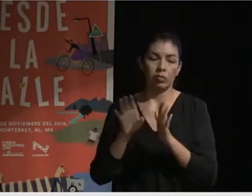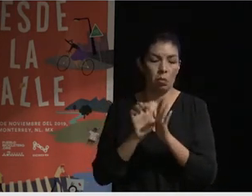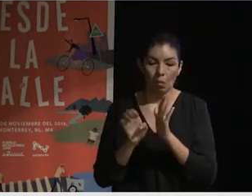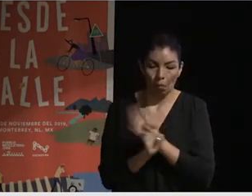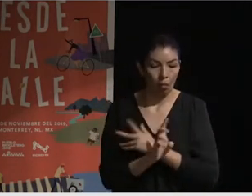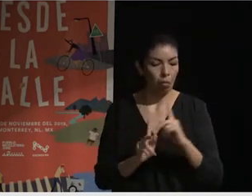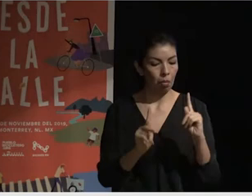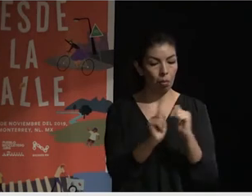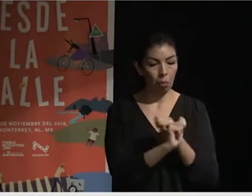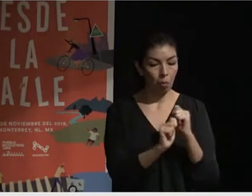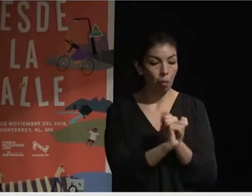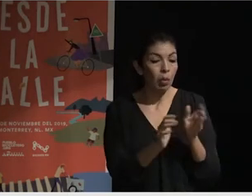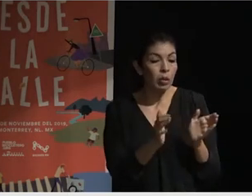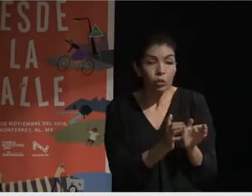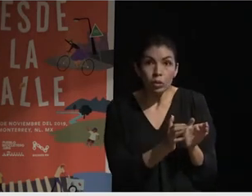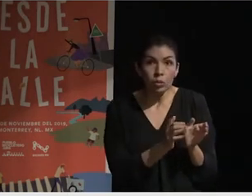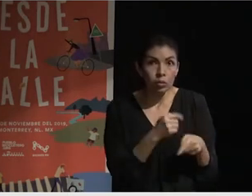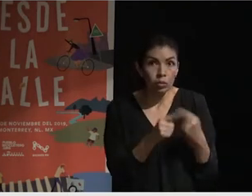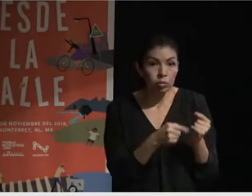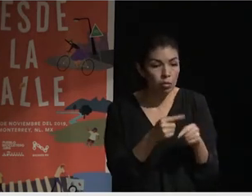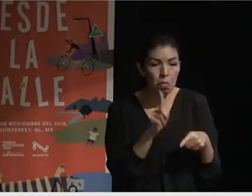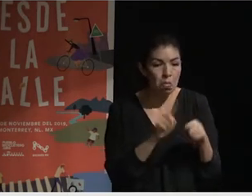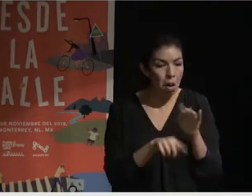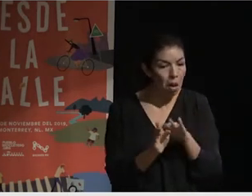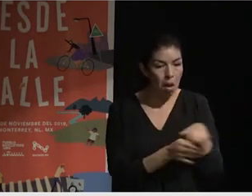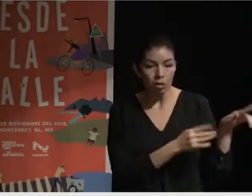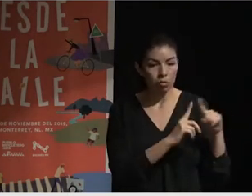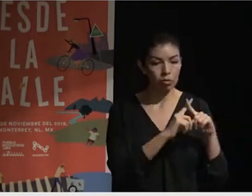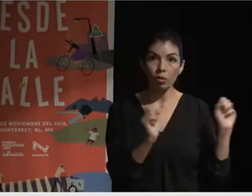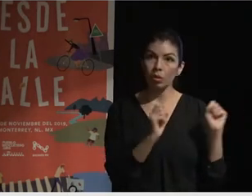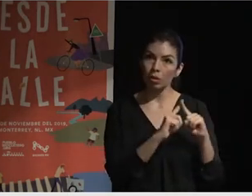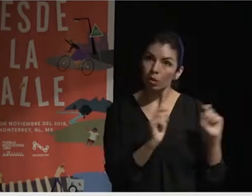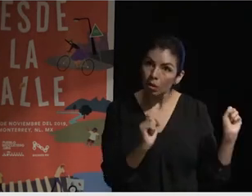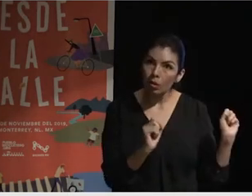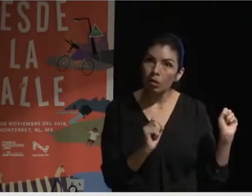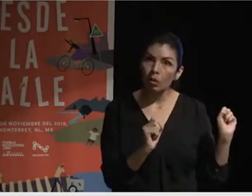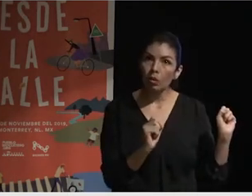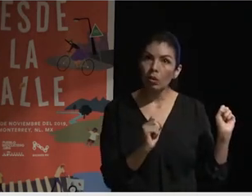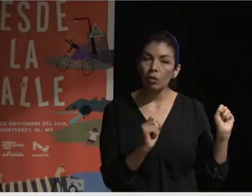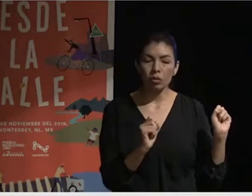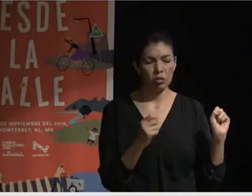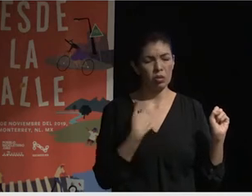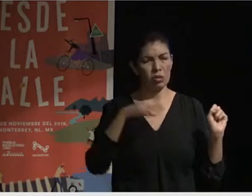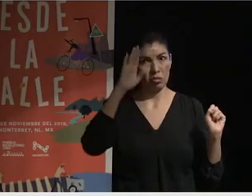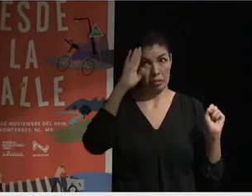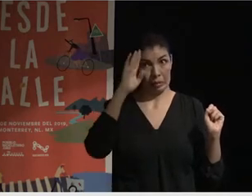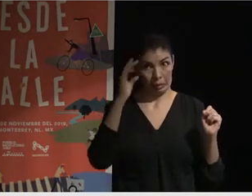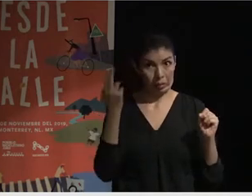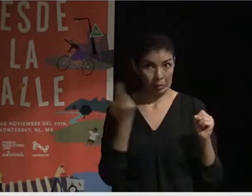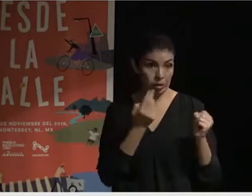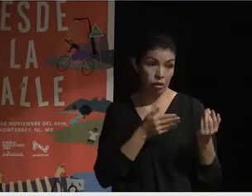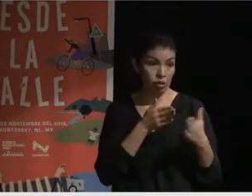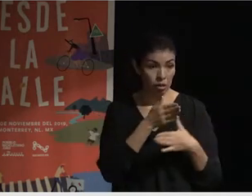llega un Oxxo, pues mejor cuestionarnos si ya dejamos de consumir en estos espacios o no. Y ahorita